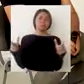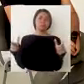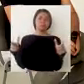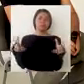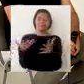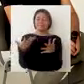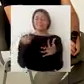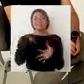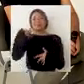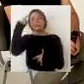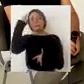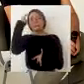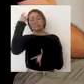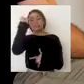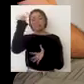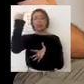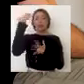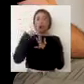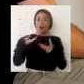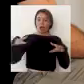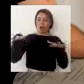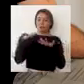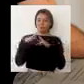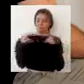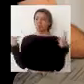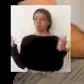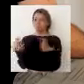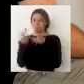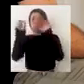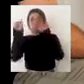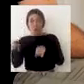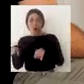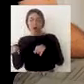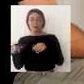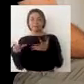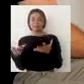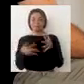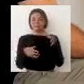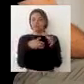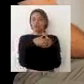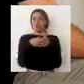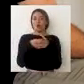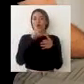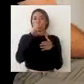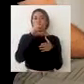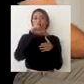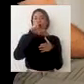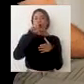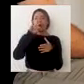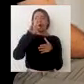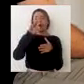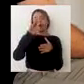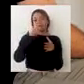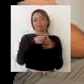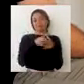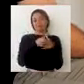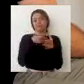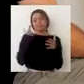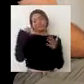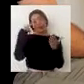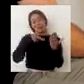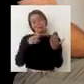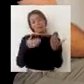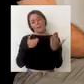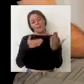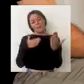pudieran reunir para hablar sobre distintas obras, pues propusimos la creación de este club de lectores de cómic. Eso es bien